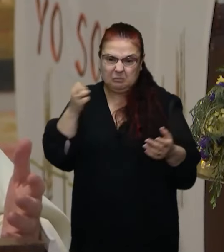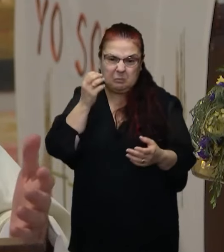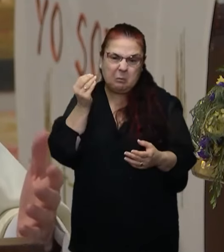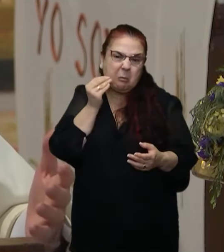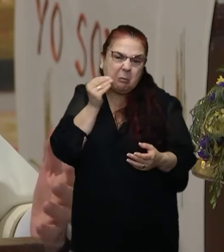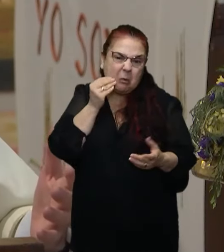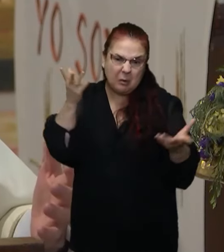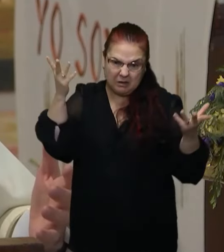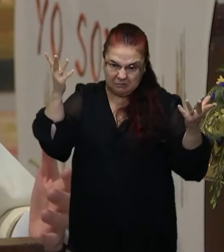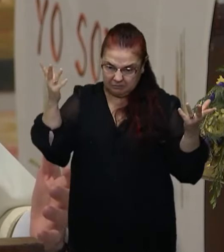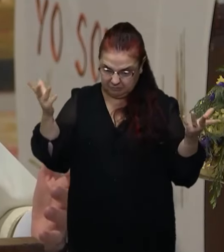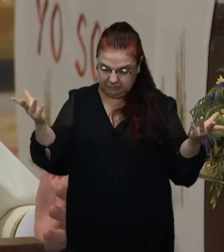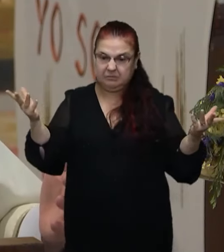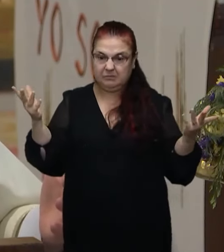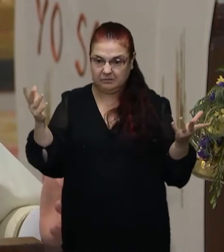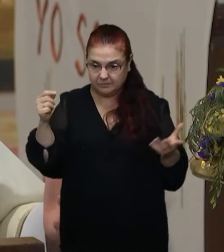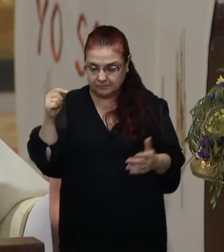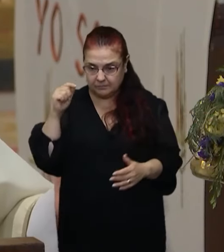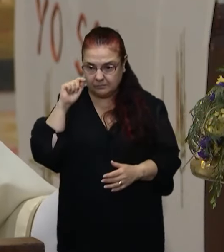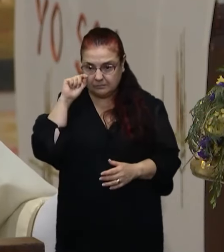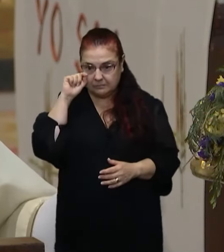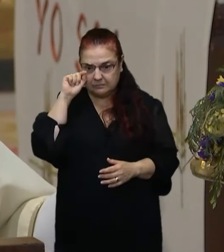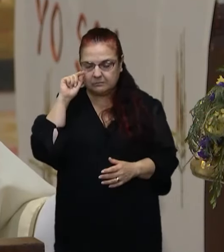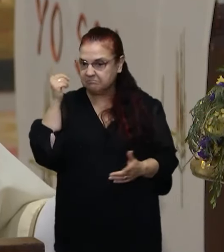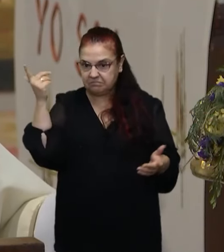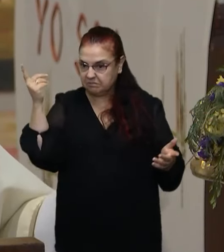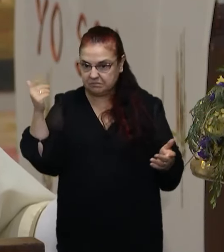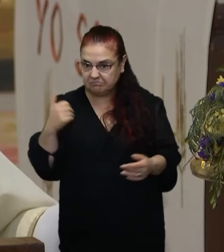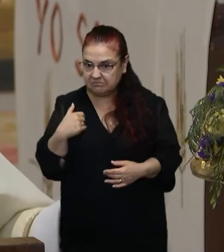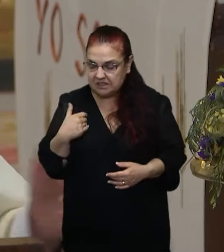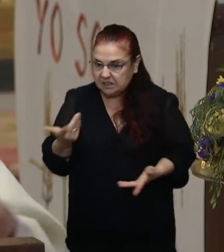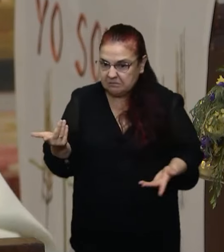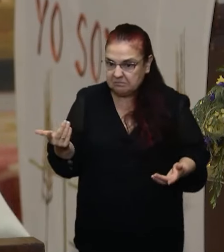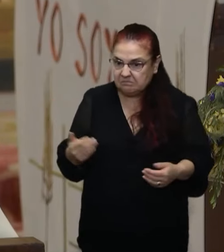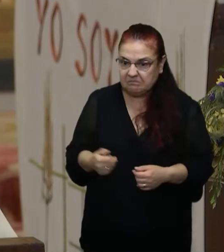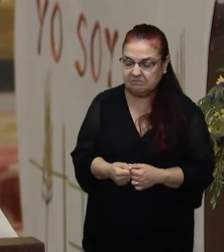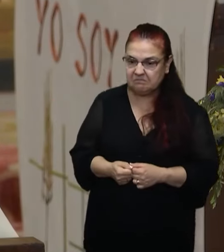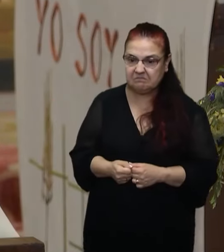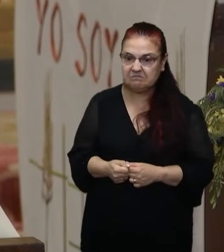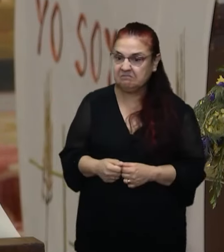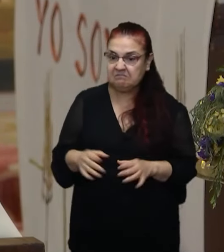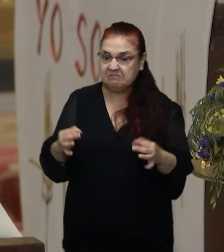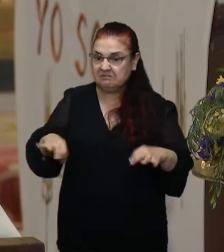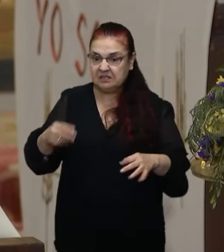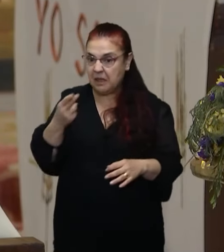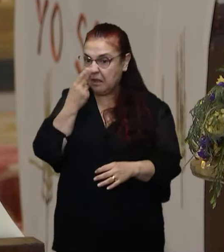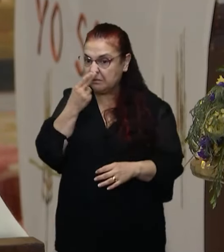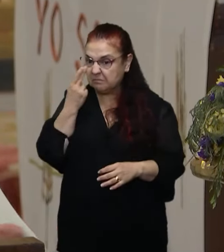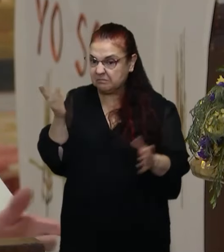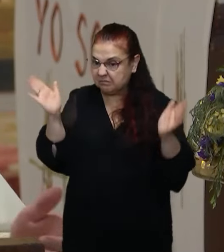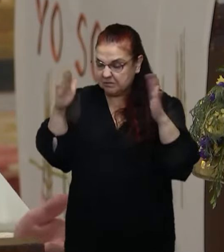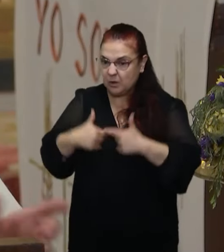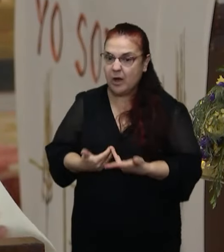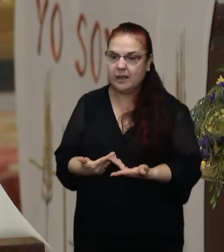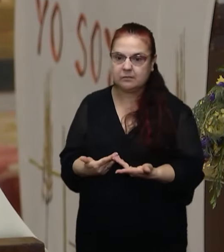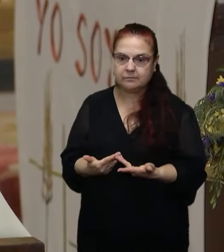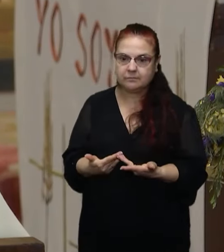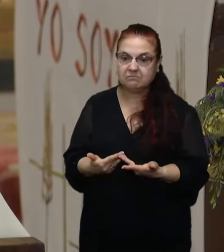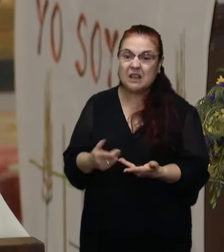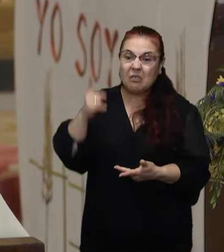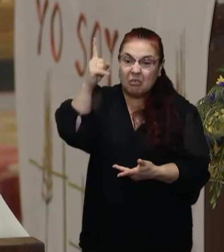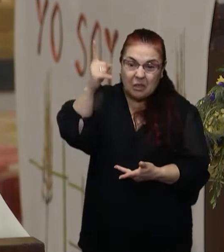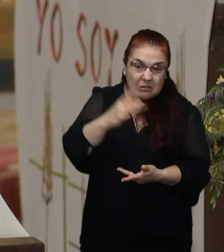tan tonta incluso, ¿no?, sin ningún tipo de relieve, sin ningún tipo de interés. ¿Cómo puede estar Dios